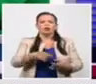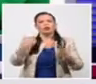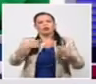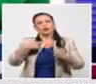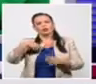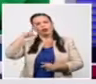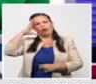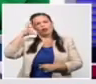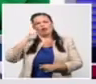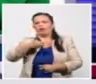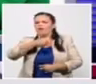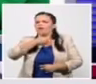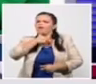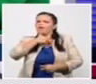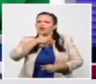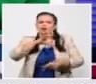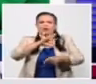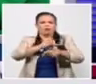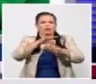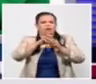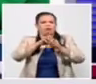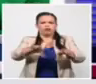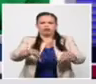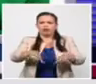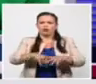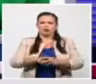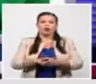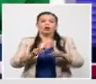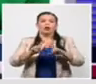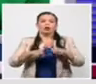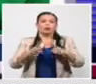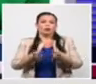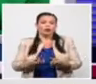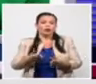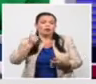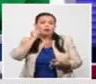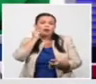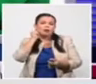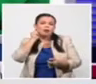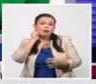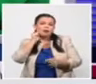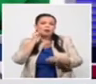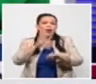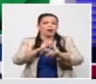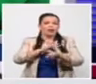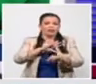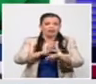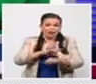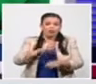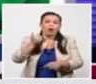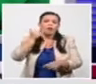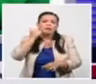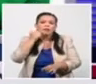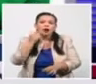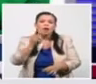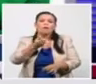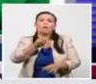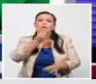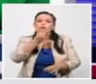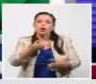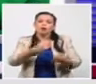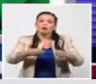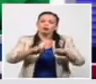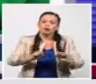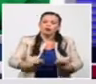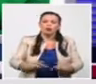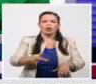está identificado en la medida que hay más casos, pues los riesgos de agravarse, pasar a crítico y